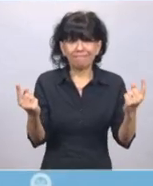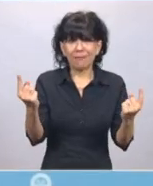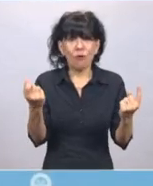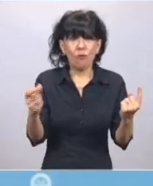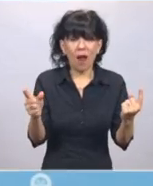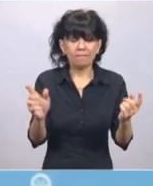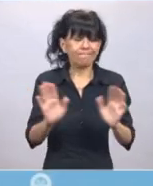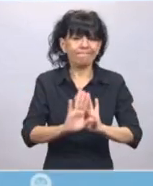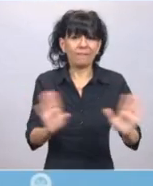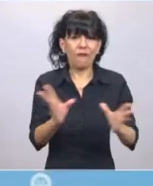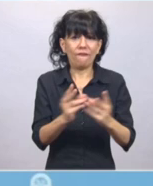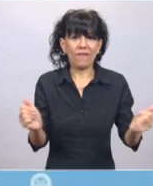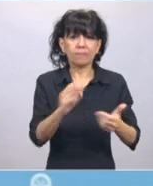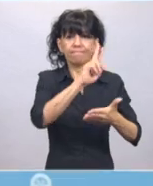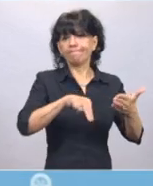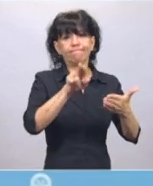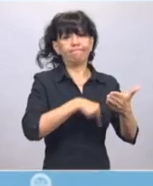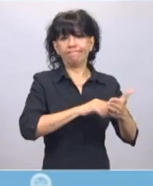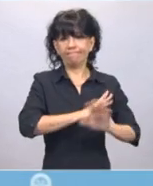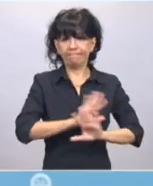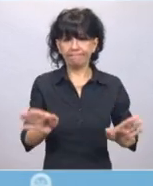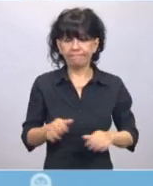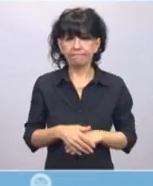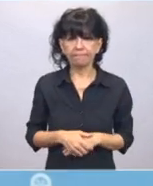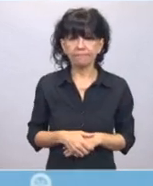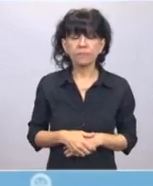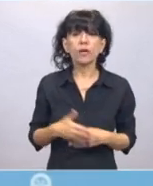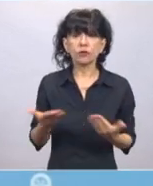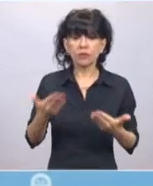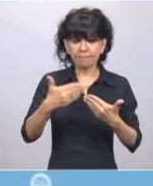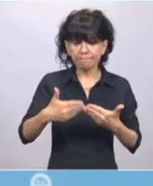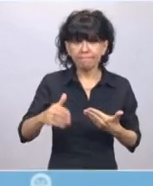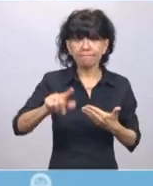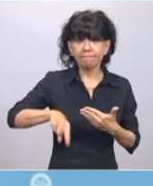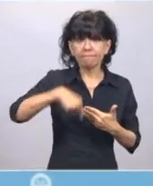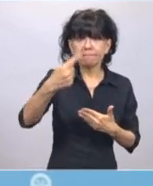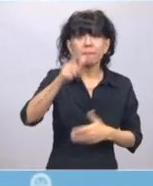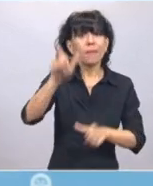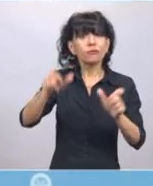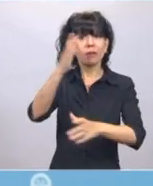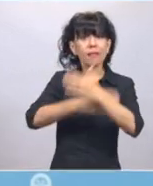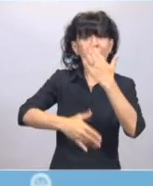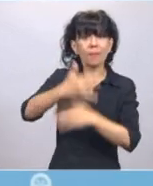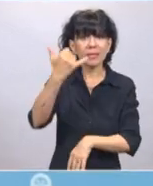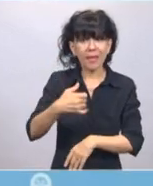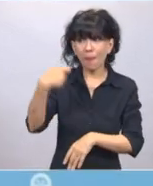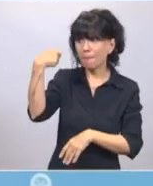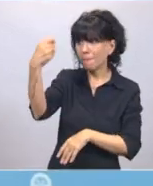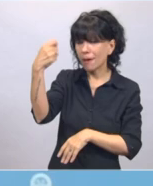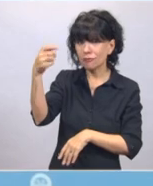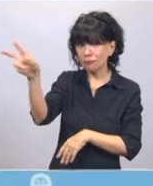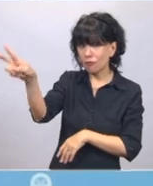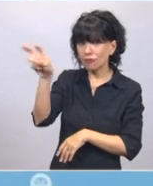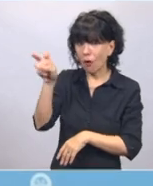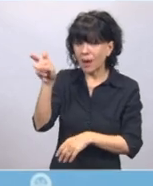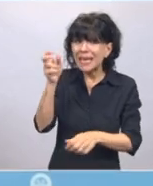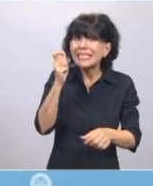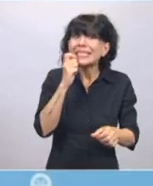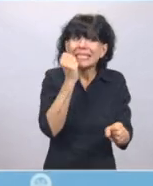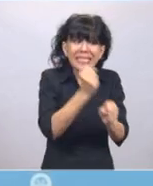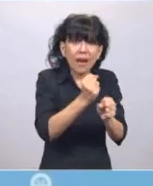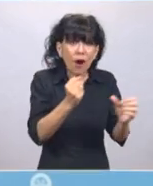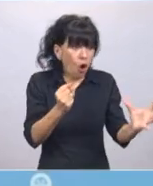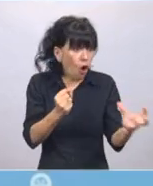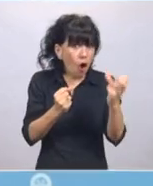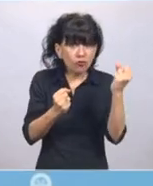mañana las personas con discapacidad beneficiarias de la pensión que entren al mercado de trabajo no van a